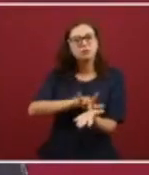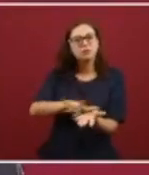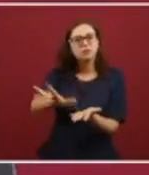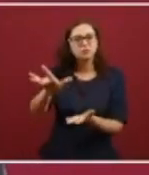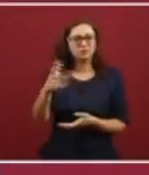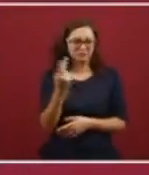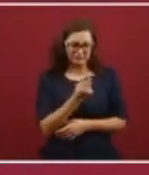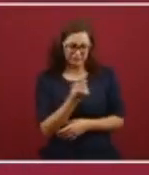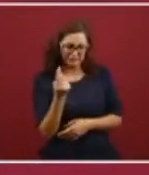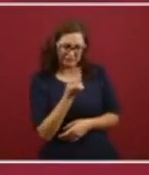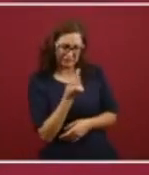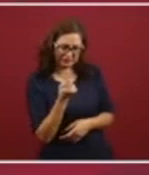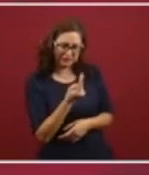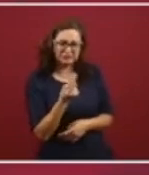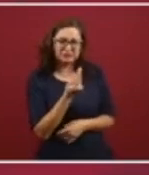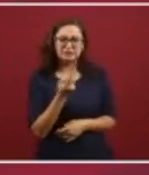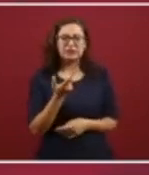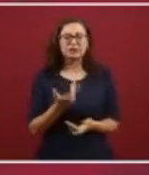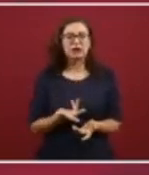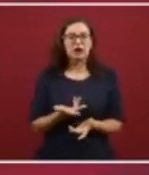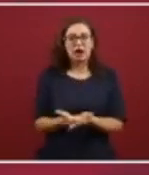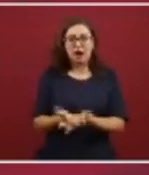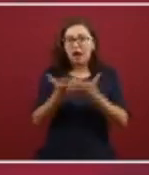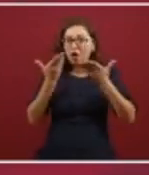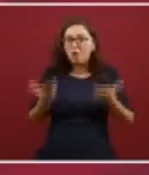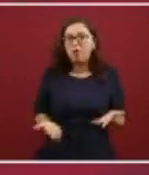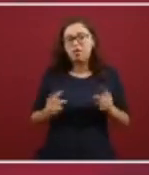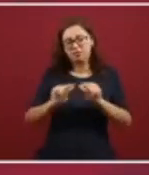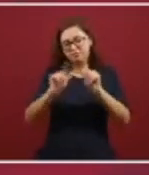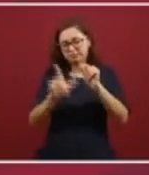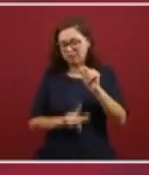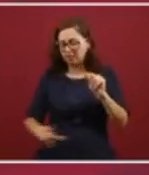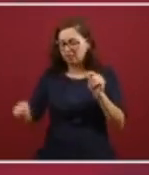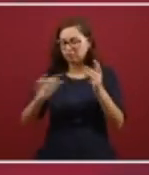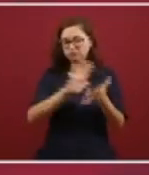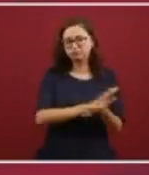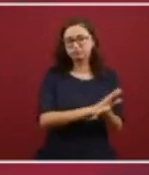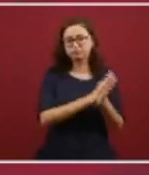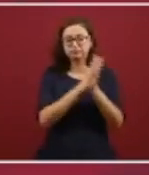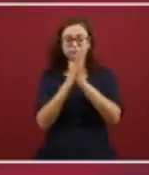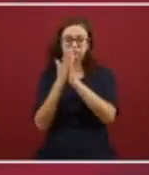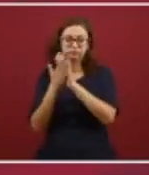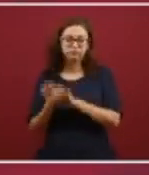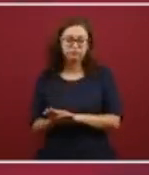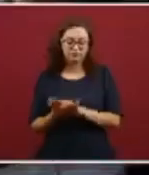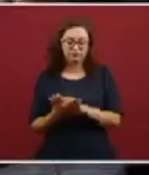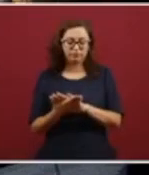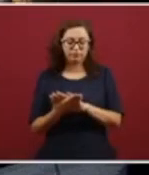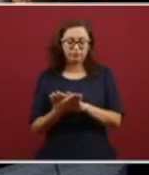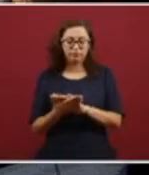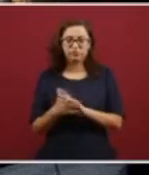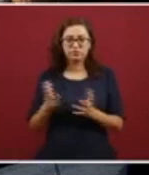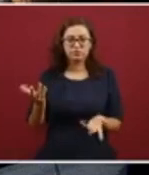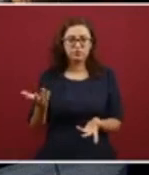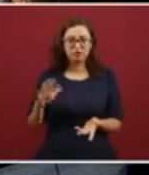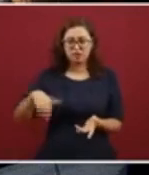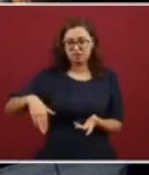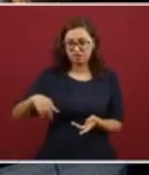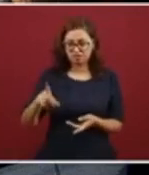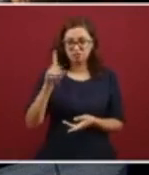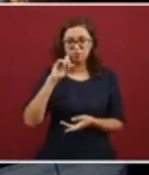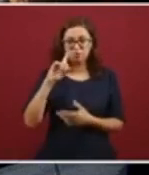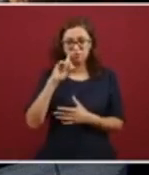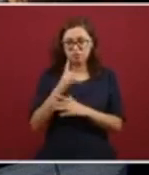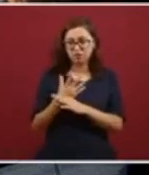Entonces, ya esto cambió, por lo que comentaba la compañera.